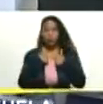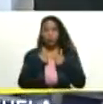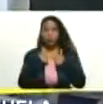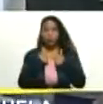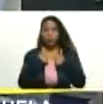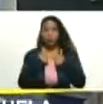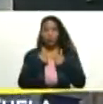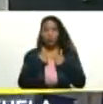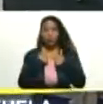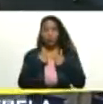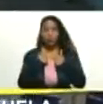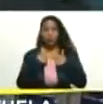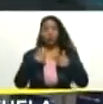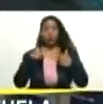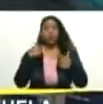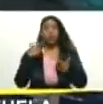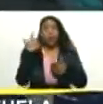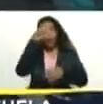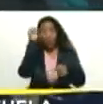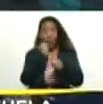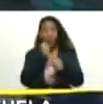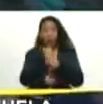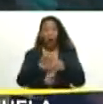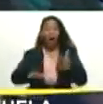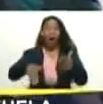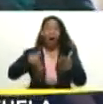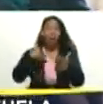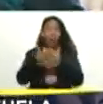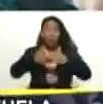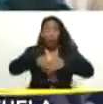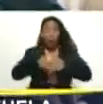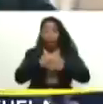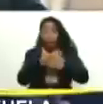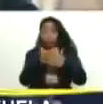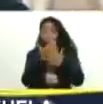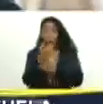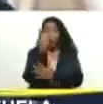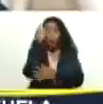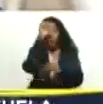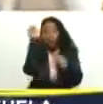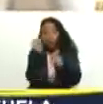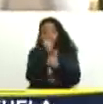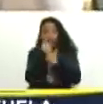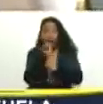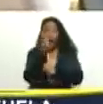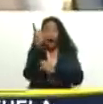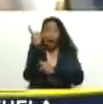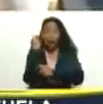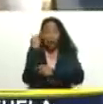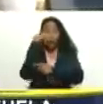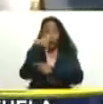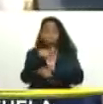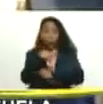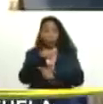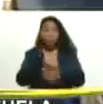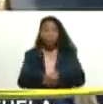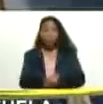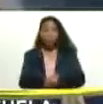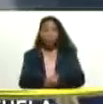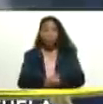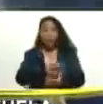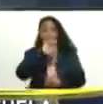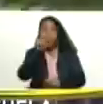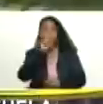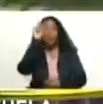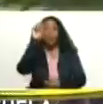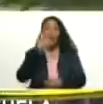Edgar, Sánchez, que han trabajado hasta las 3 de la madrugada ayer y esta mañana, sino también